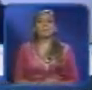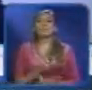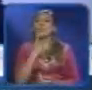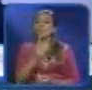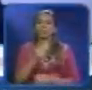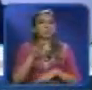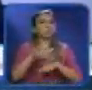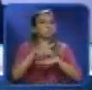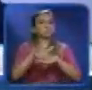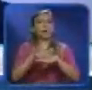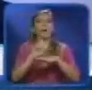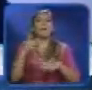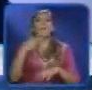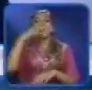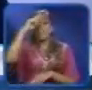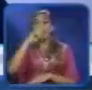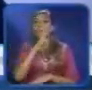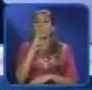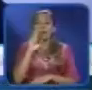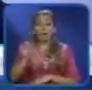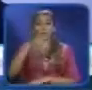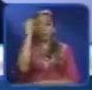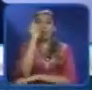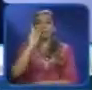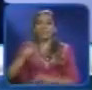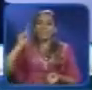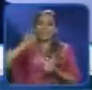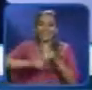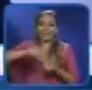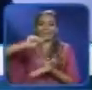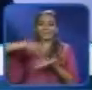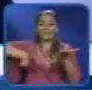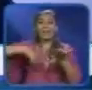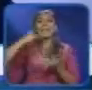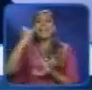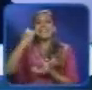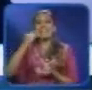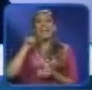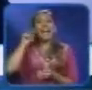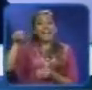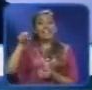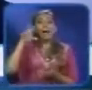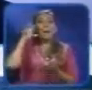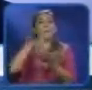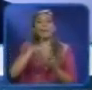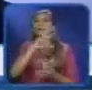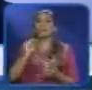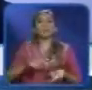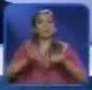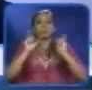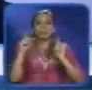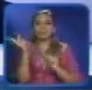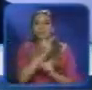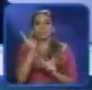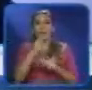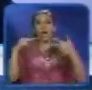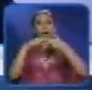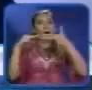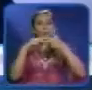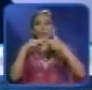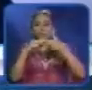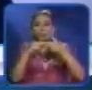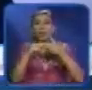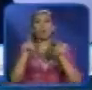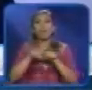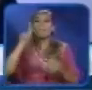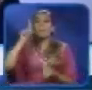los padres adoptivos deben haber contraído nupcias y además explicó que en Ucrania no se reconocen a las uniones homosexuales